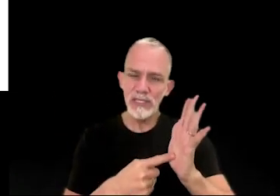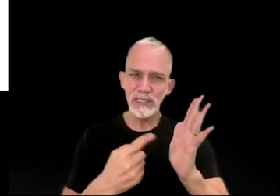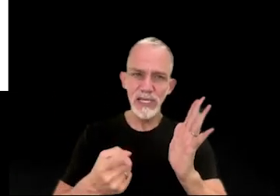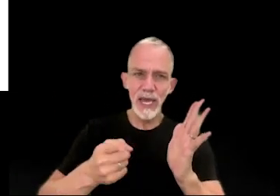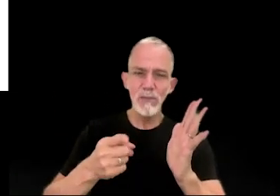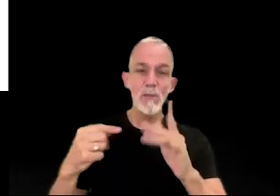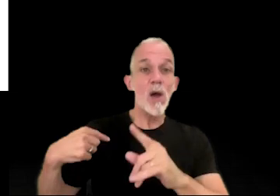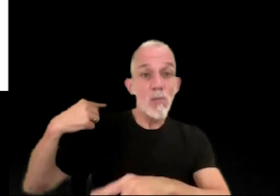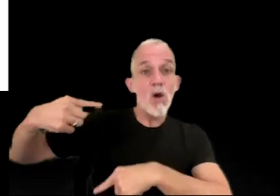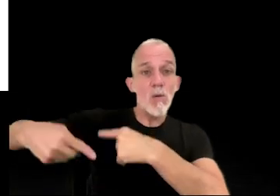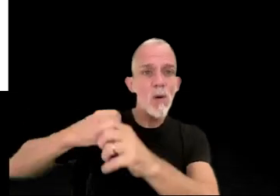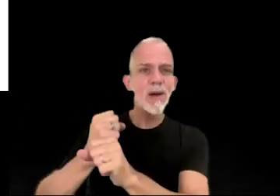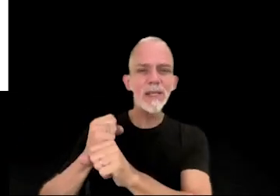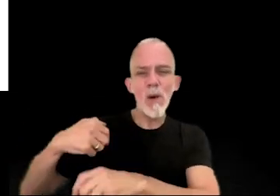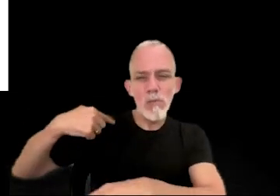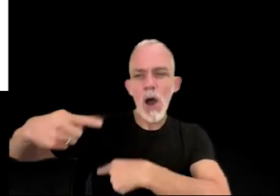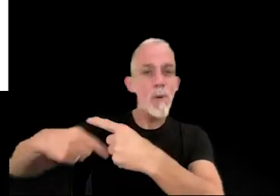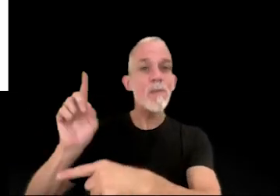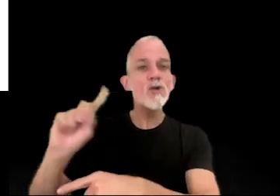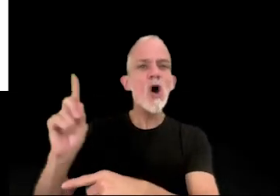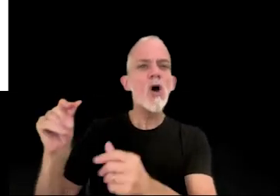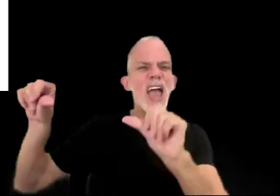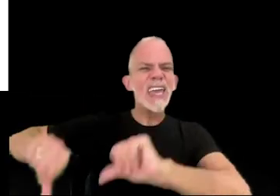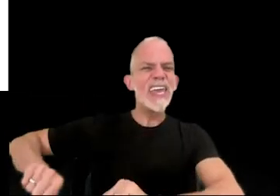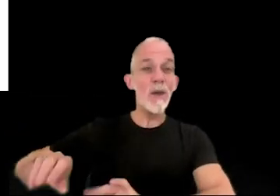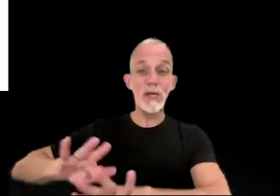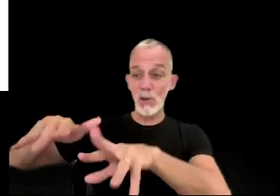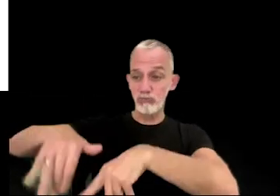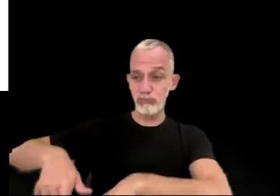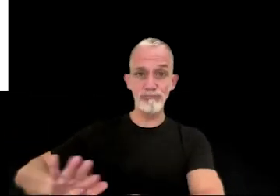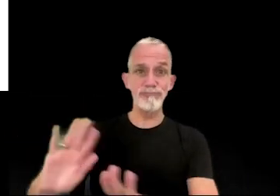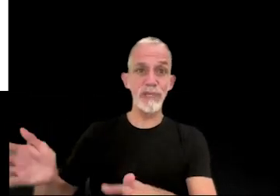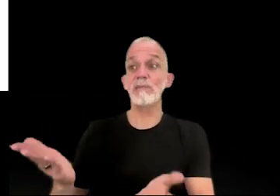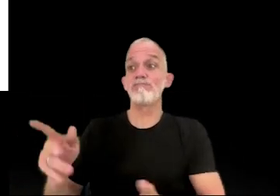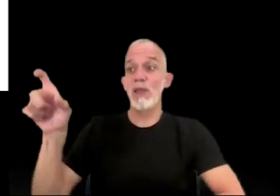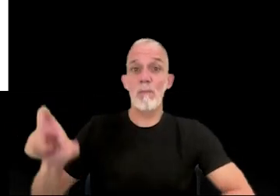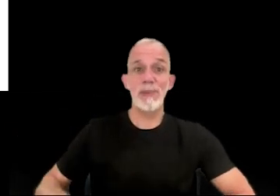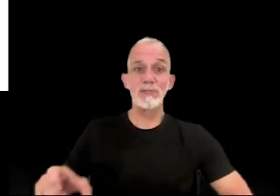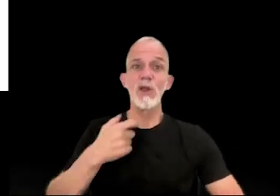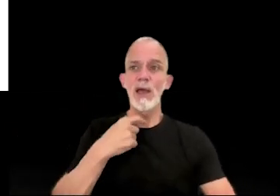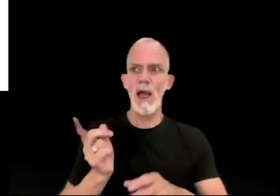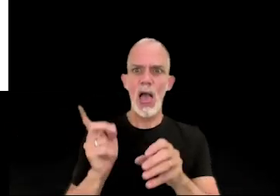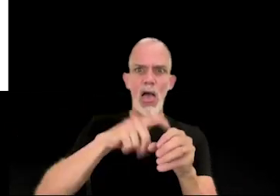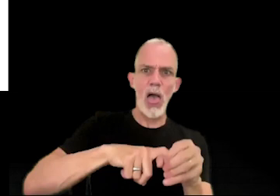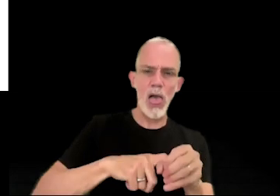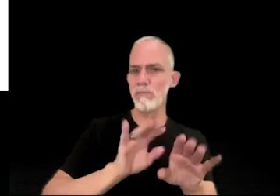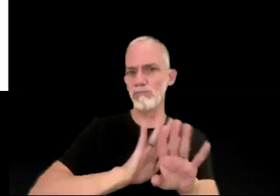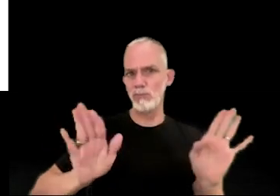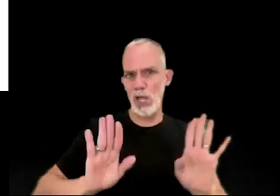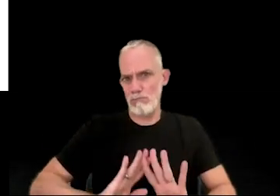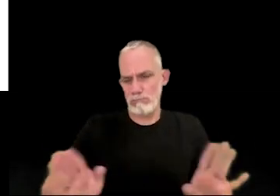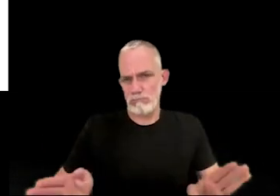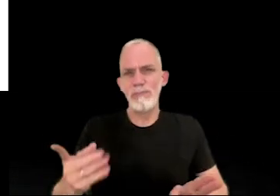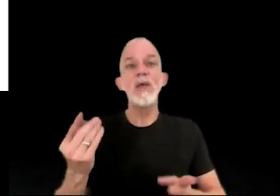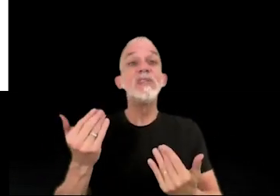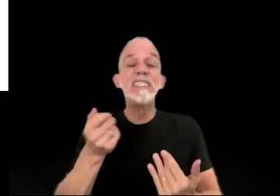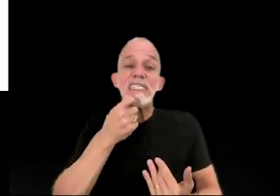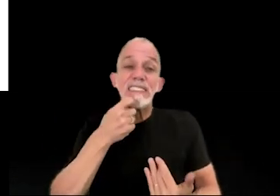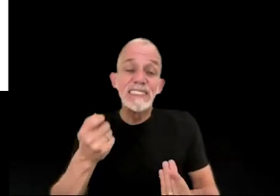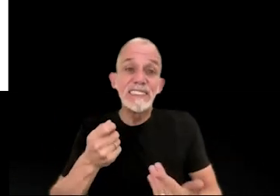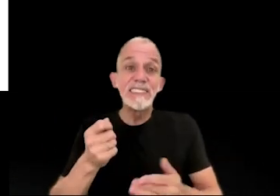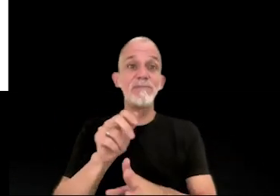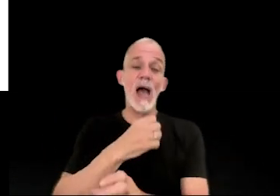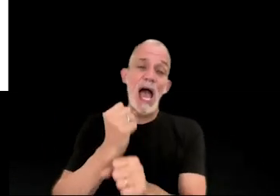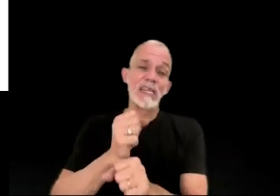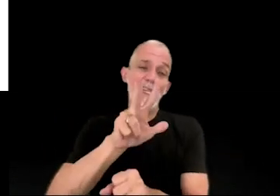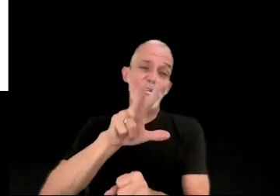continuidad debería estar dada en el momento en que el contribuyente intenta adherir al régimen. Podría haberse dado que al 31/3